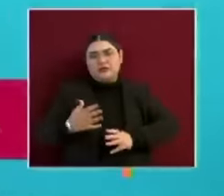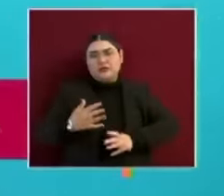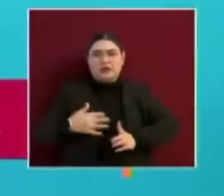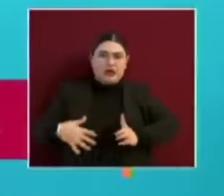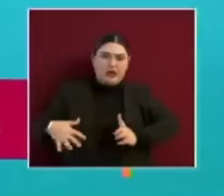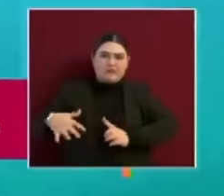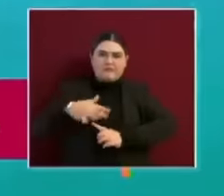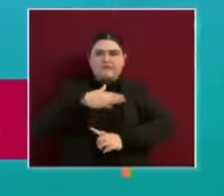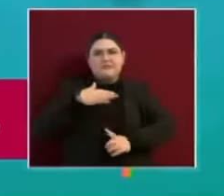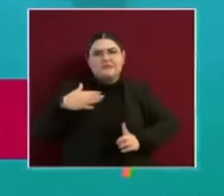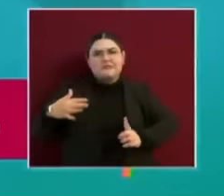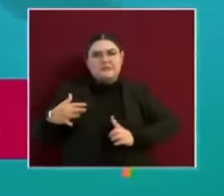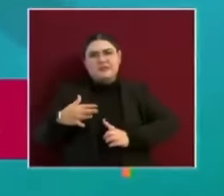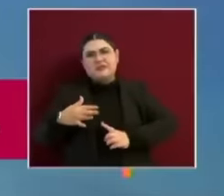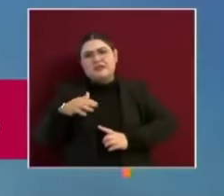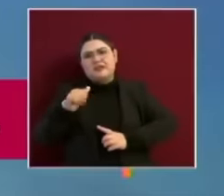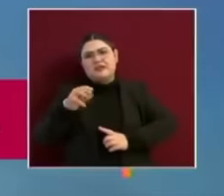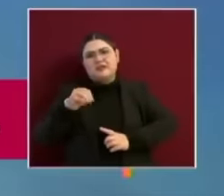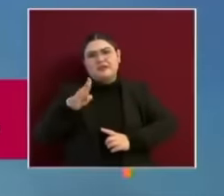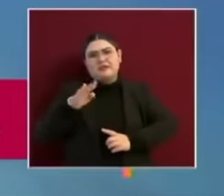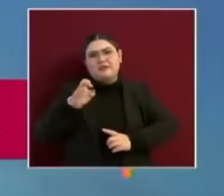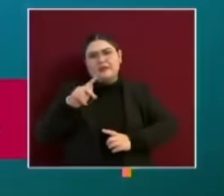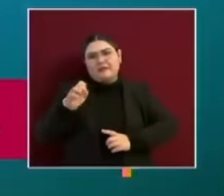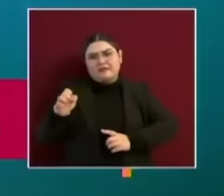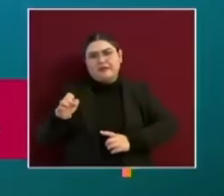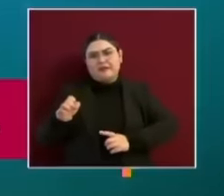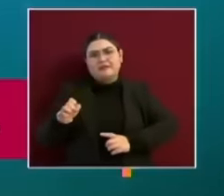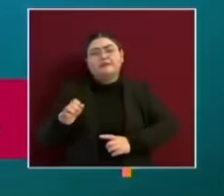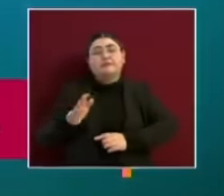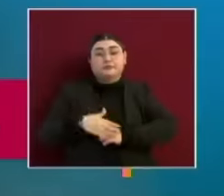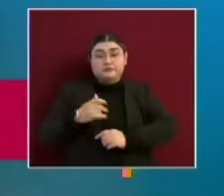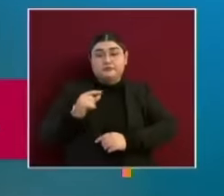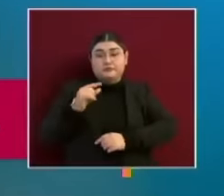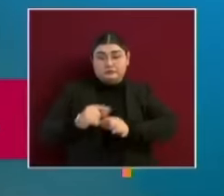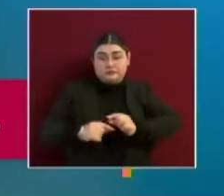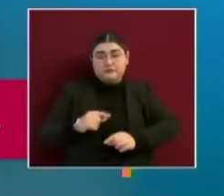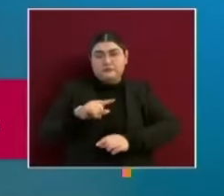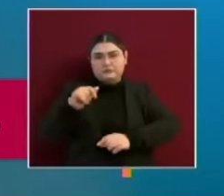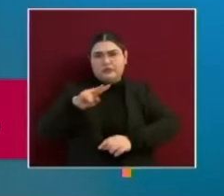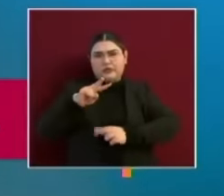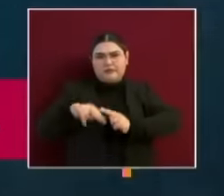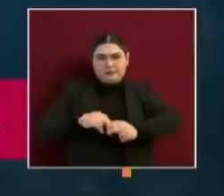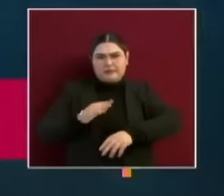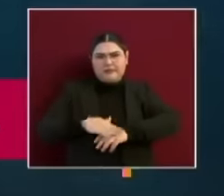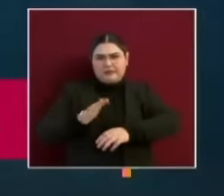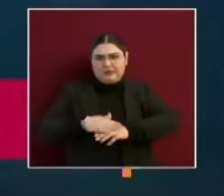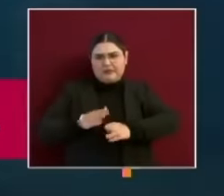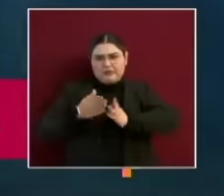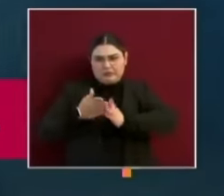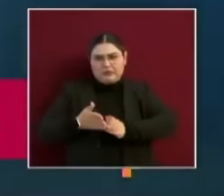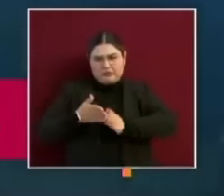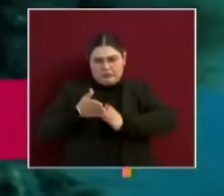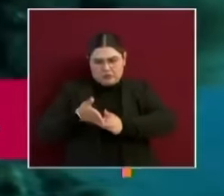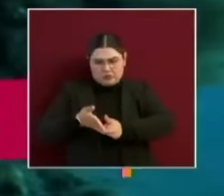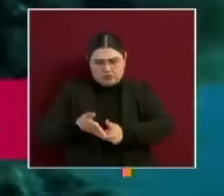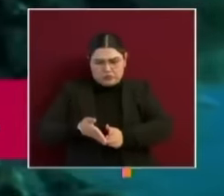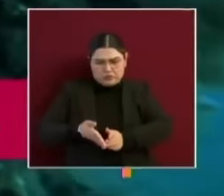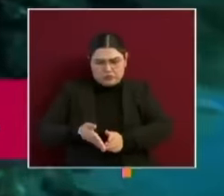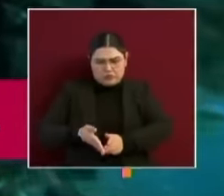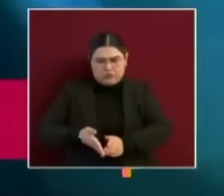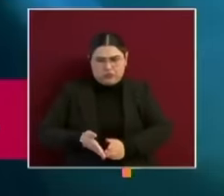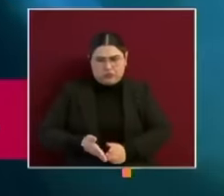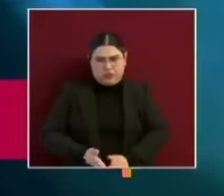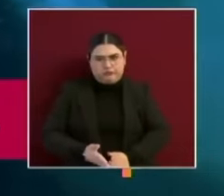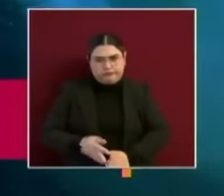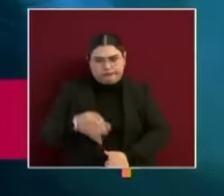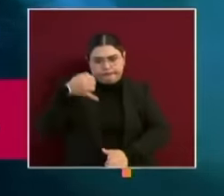ambiental. Así es que muy pronto vamos a estar hundiendo nuevos barcos, y esto va a quedar registrado